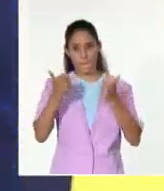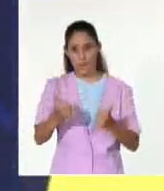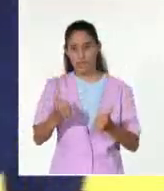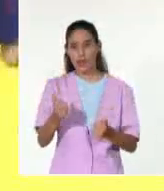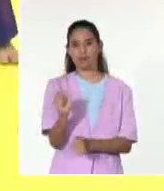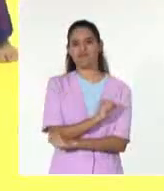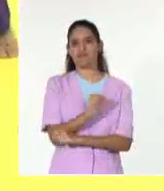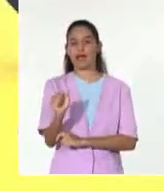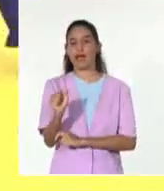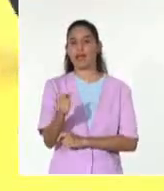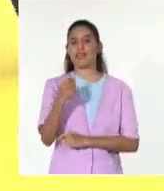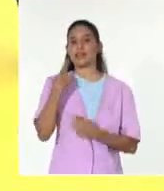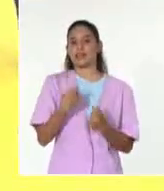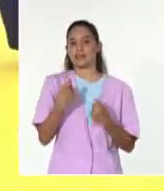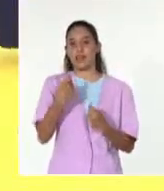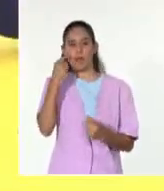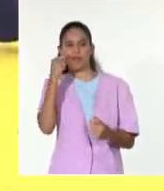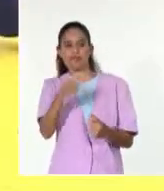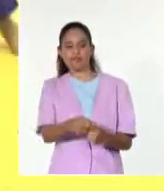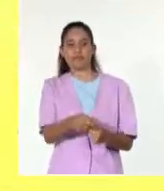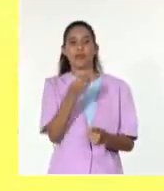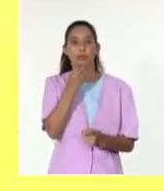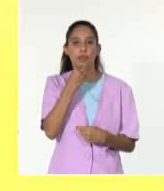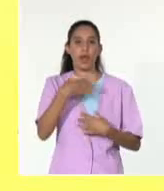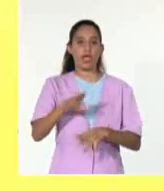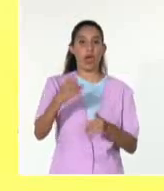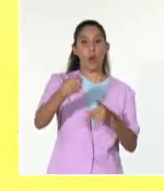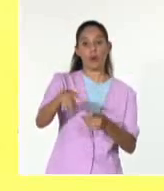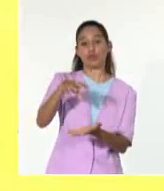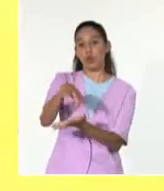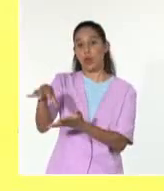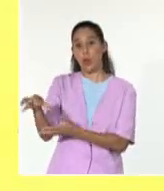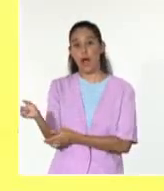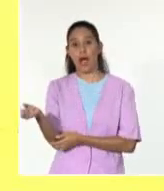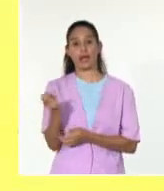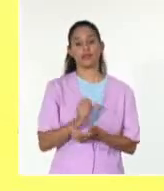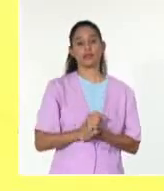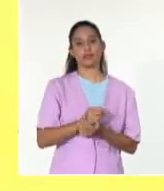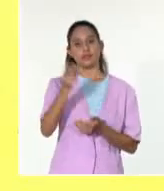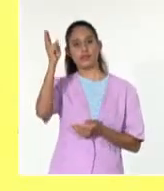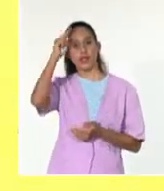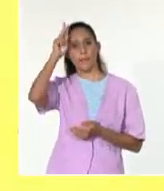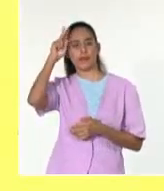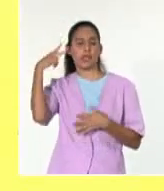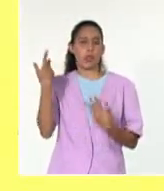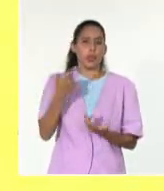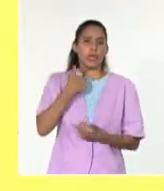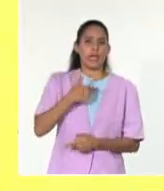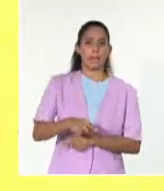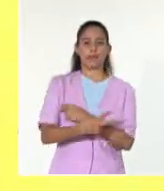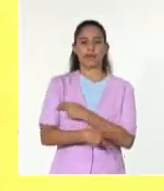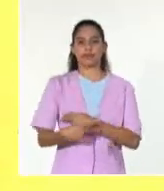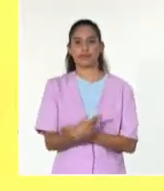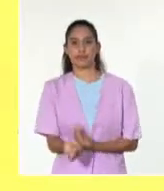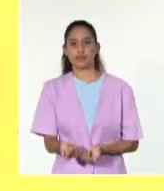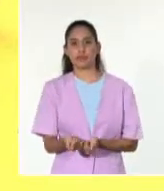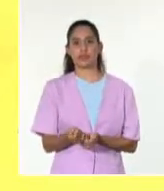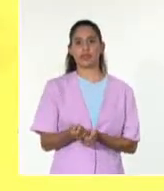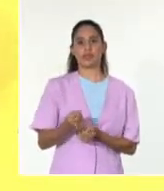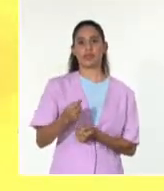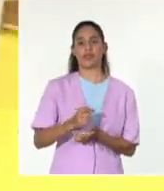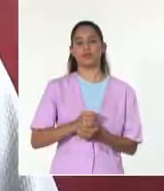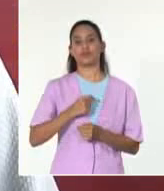base de entrenamiento en Perú, 15 días, donde debemos virar 2-3 días antes de partir para Santiago de Chile, para los Juegos Panamericanos. Y